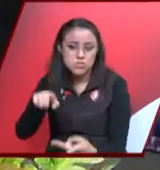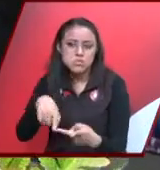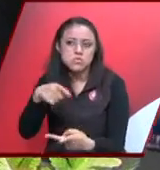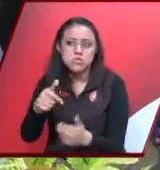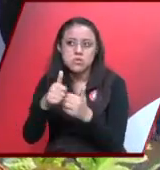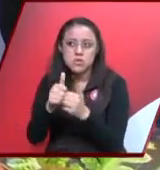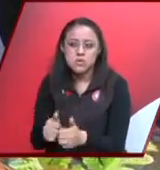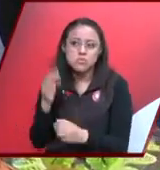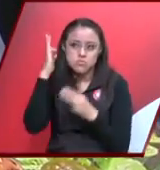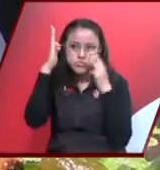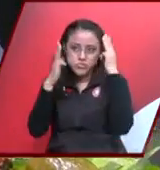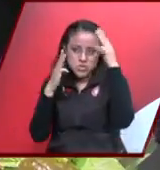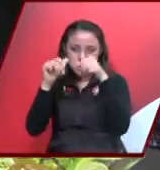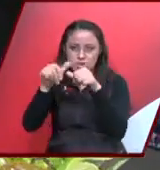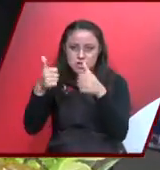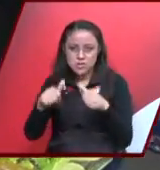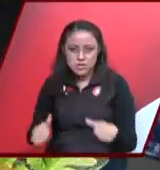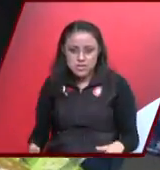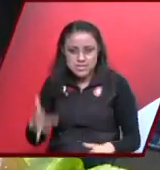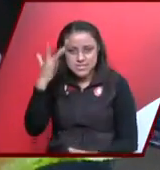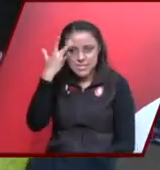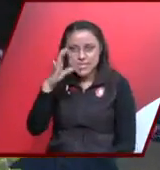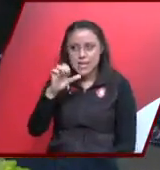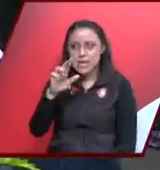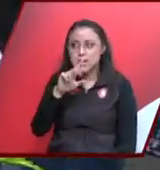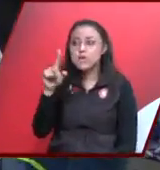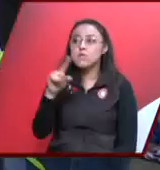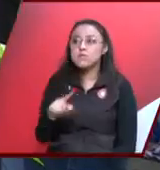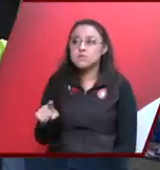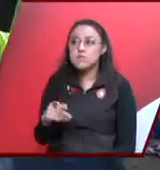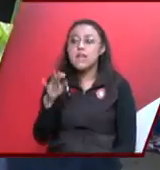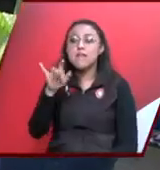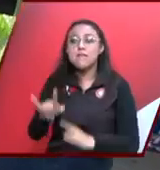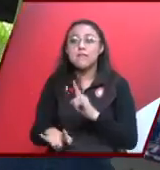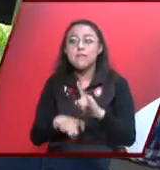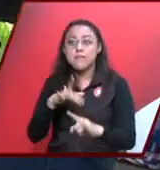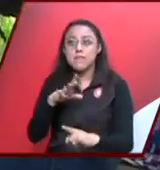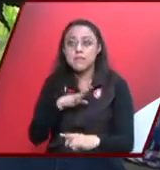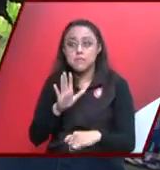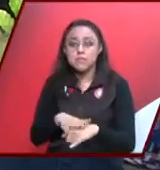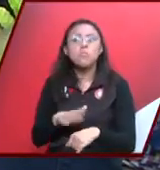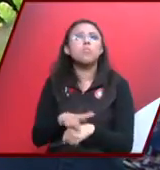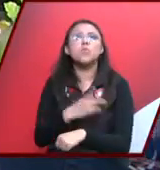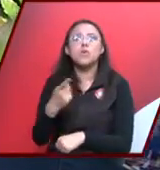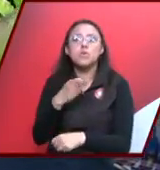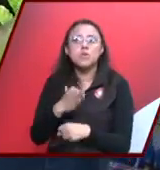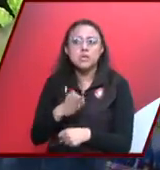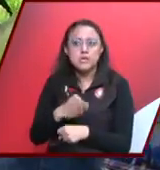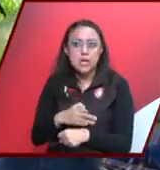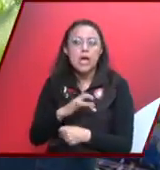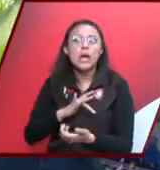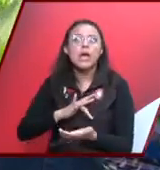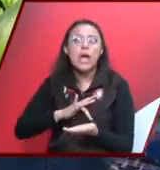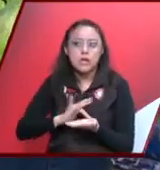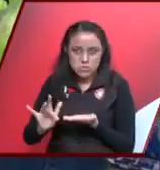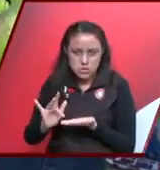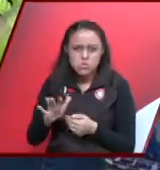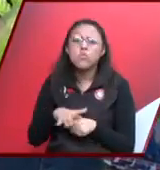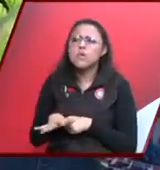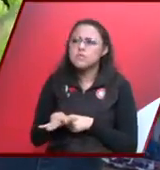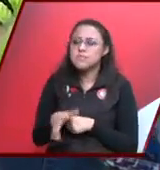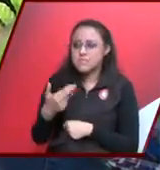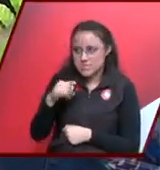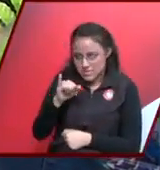embarcadero Museo Arqueológico de Santa Cruz Acalpizca. Aparte, la feria va a tener una causa, este año tiene causa la feria. Exacto, no,